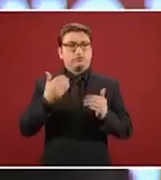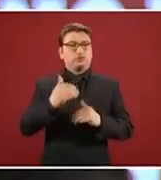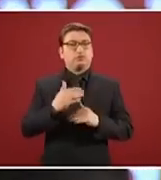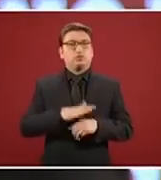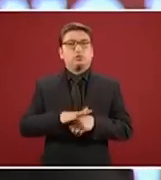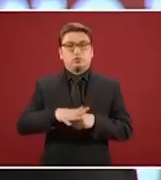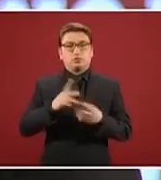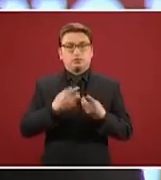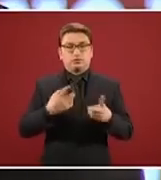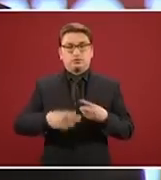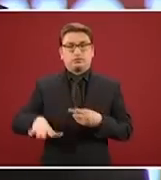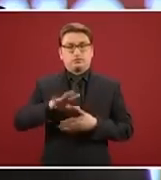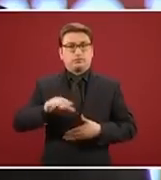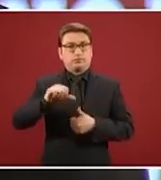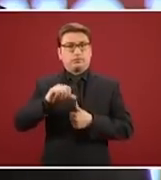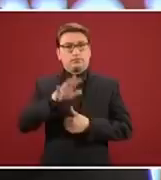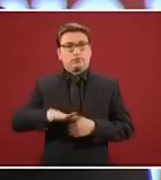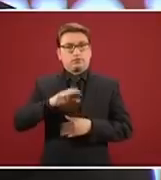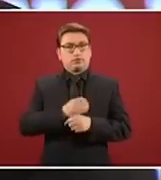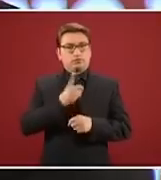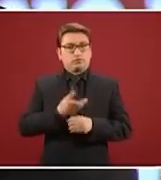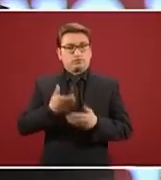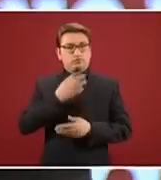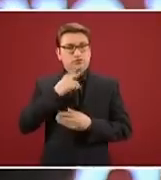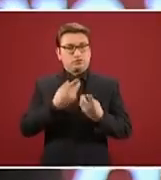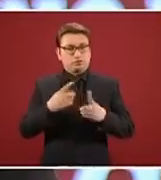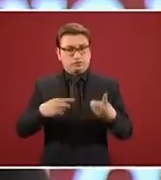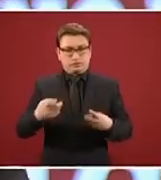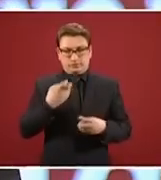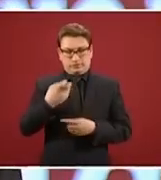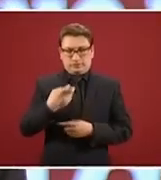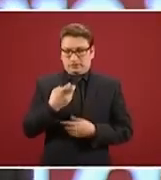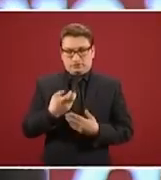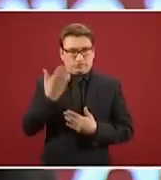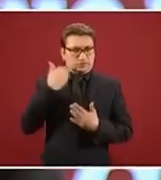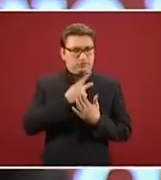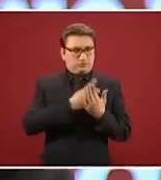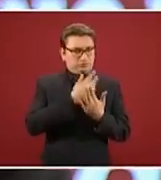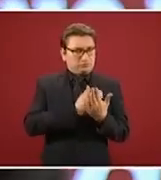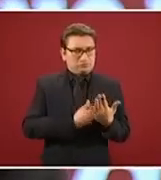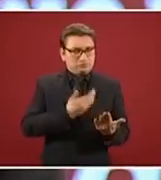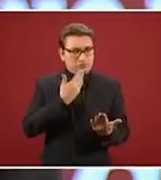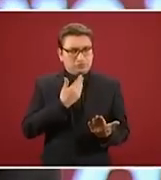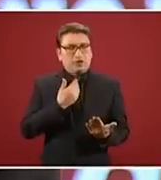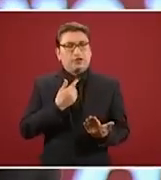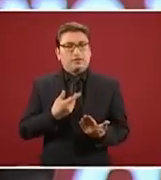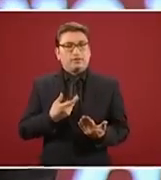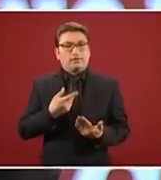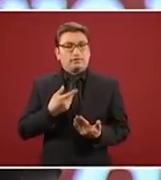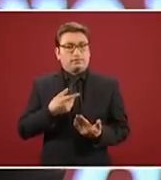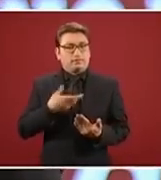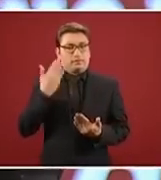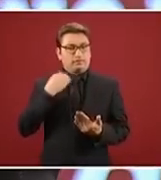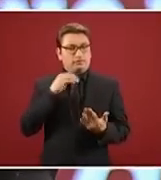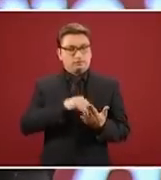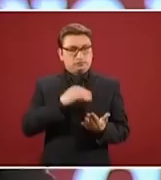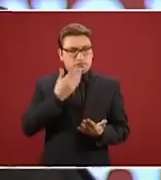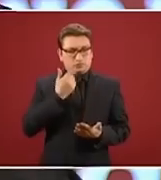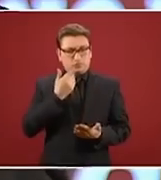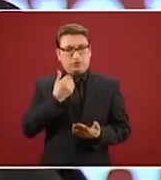desarrollo de esos países para que tengan oportunidades eso no estaba en la agenda de compañía no estaba